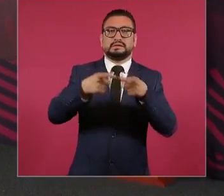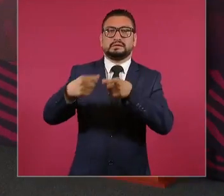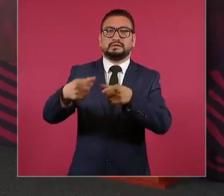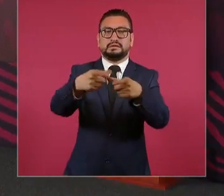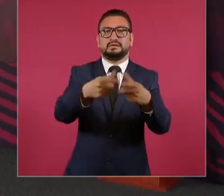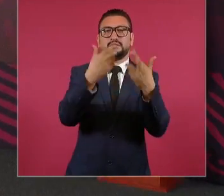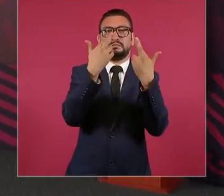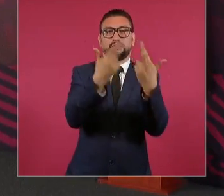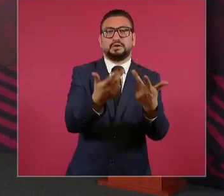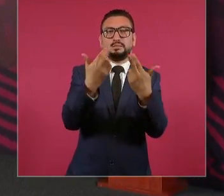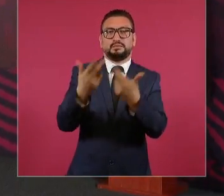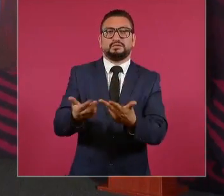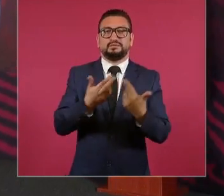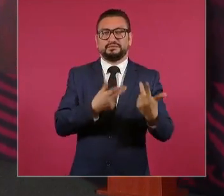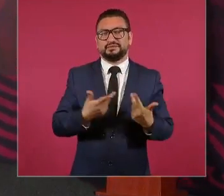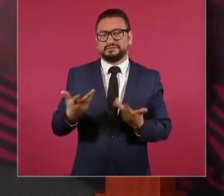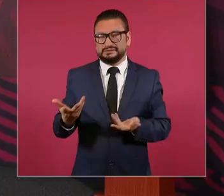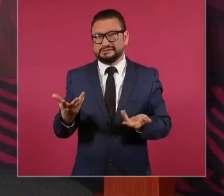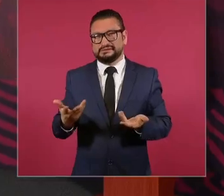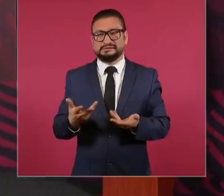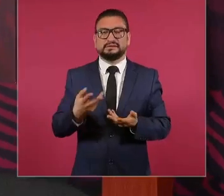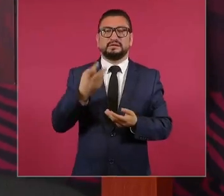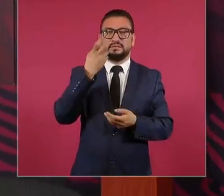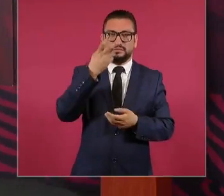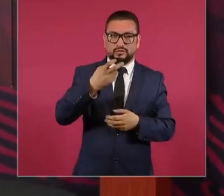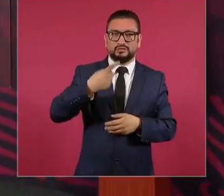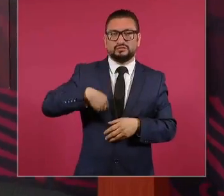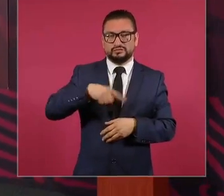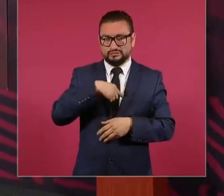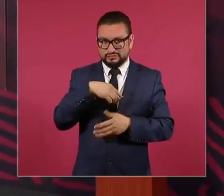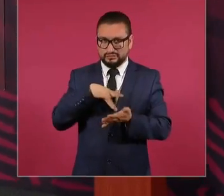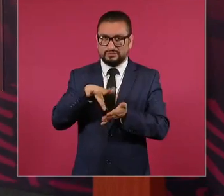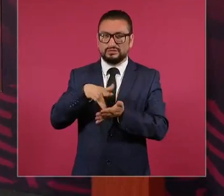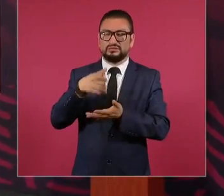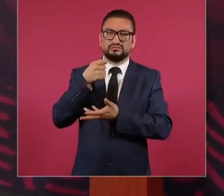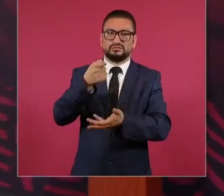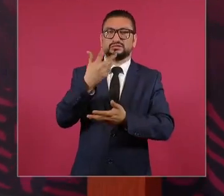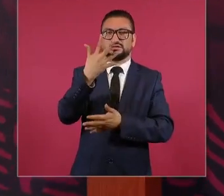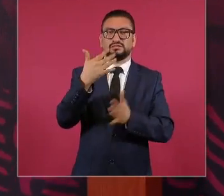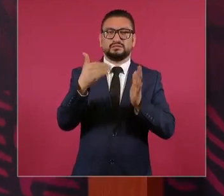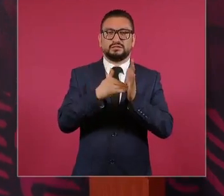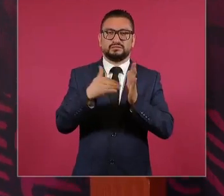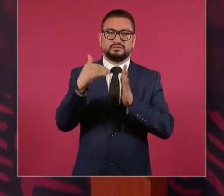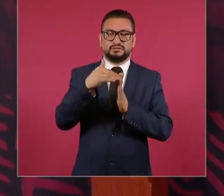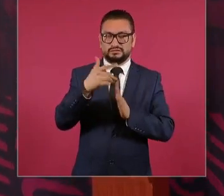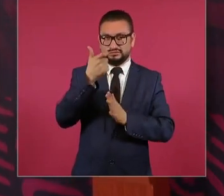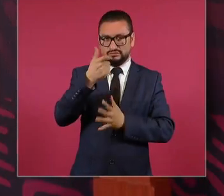y hemos destinado cinco mil millones